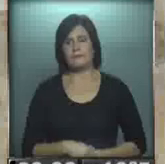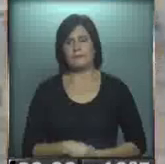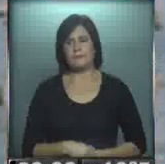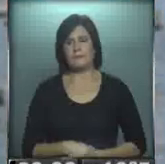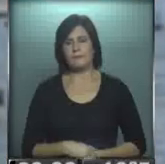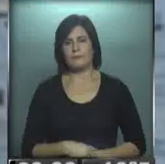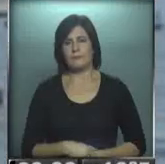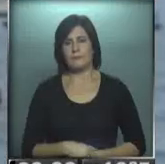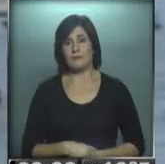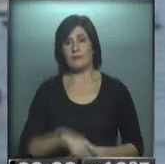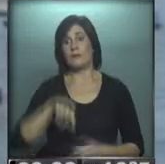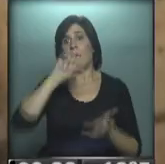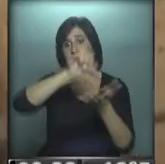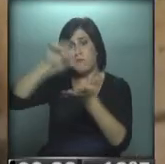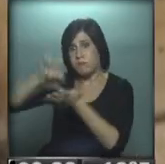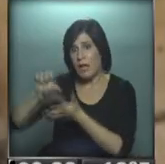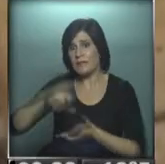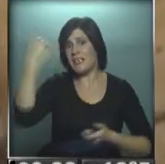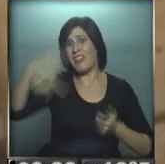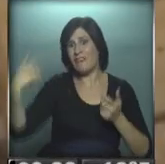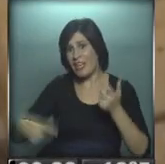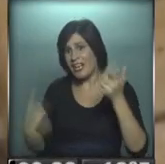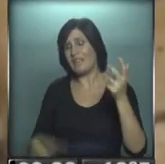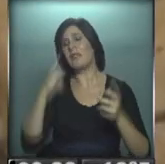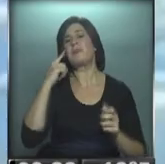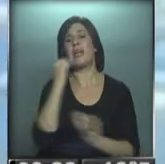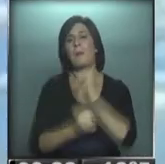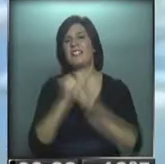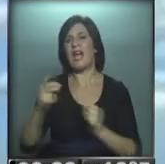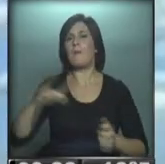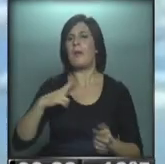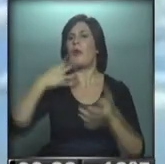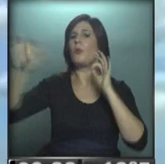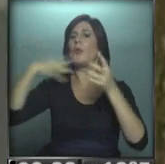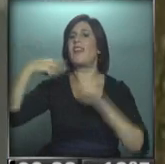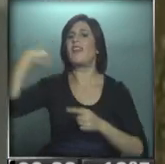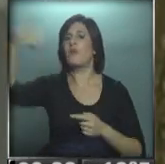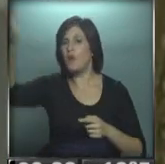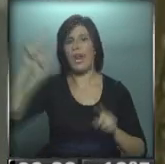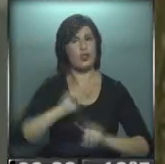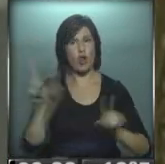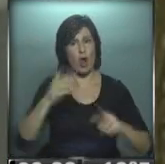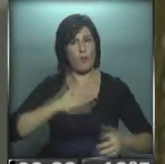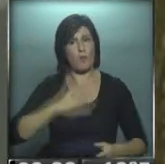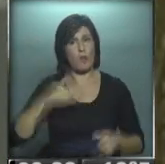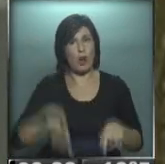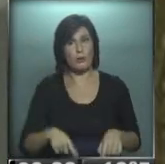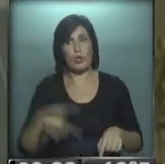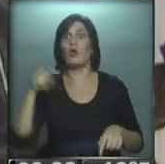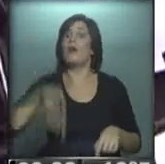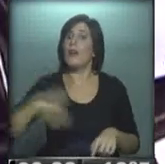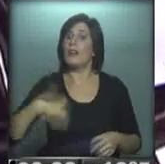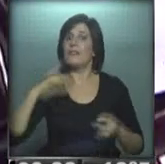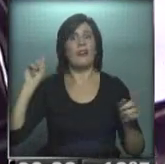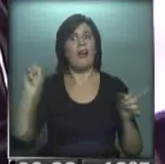A contramano de los países que pusieron a resguardo de intereses externos y las pujas del mercado sus recursos estratégicos, en los 90 la Argentina